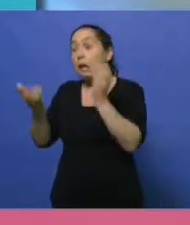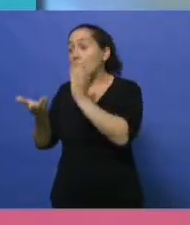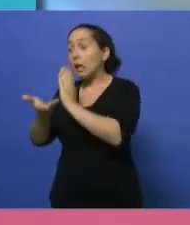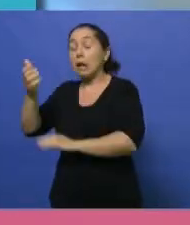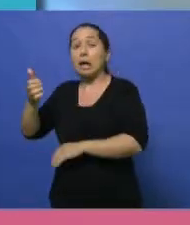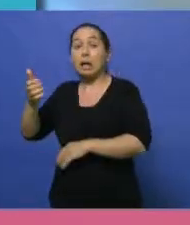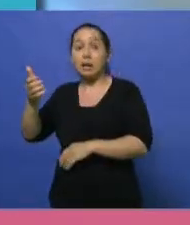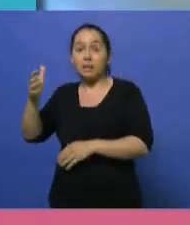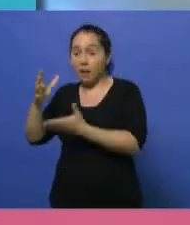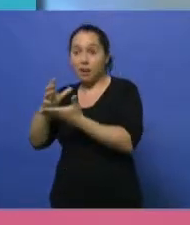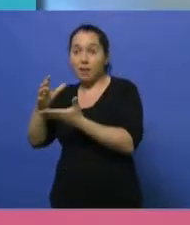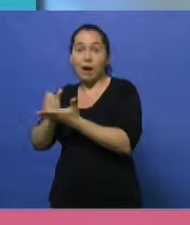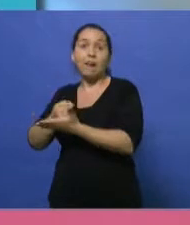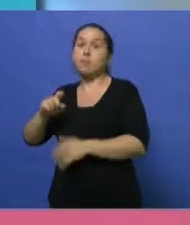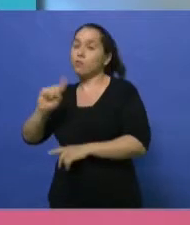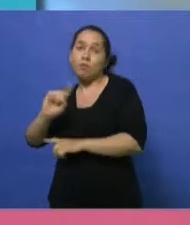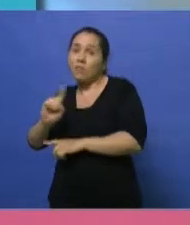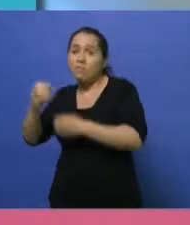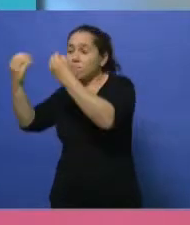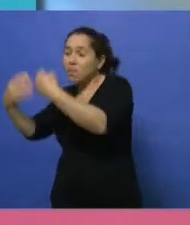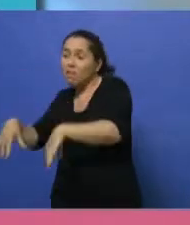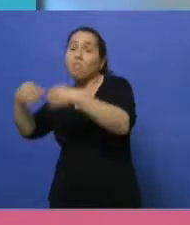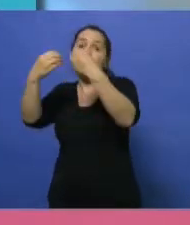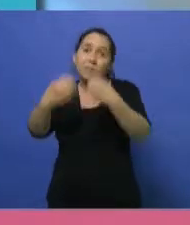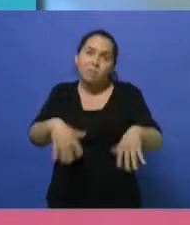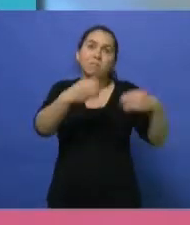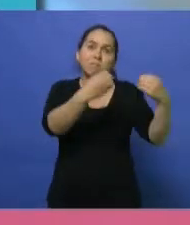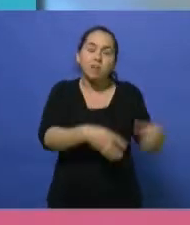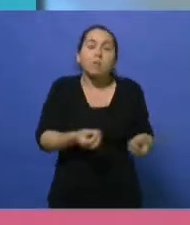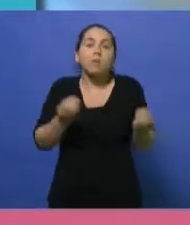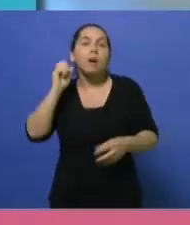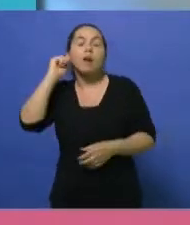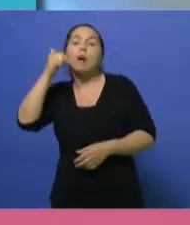haciendo referencia al gas que se